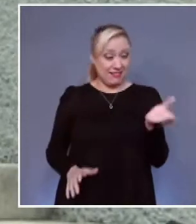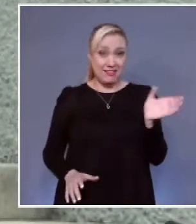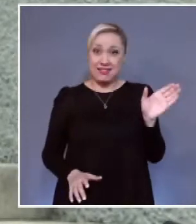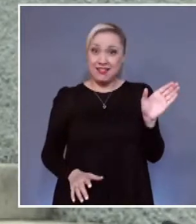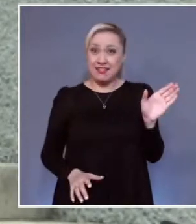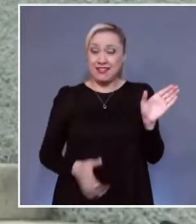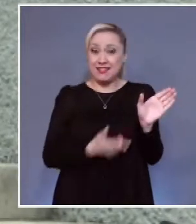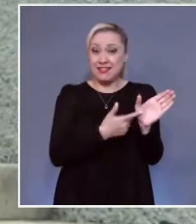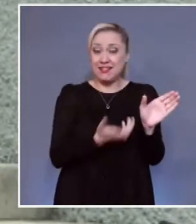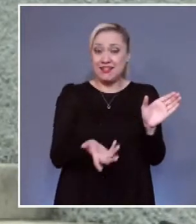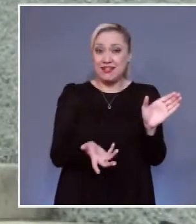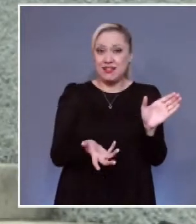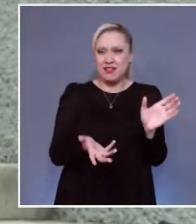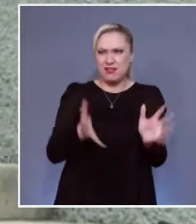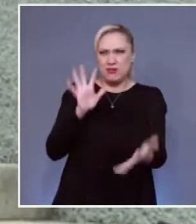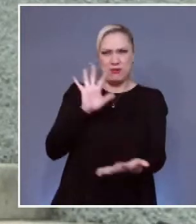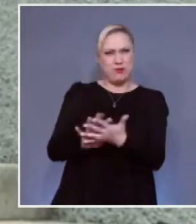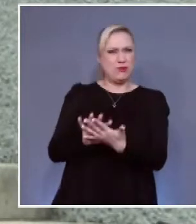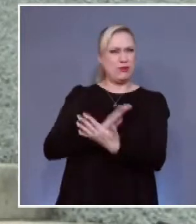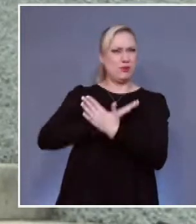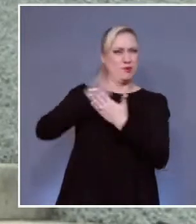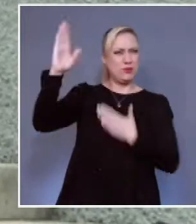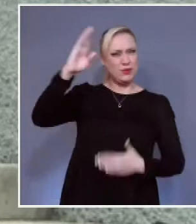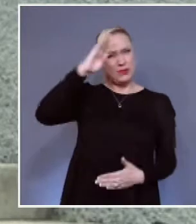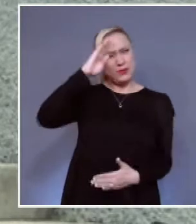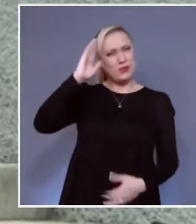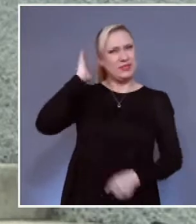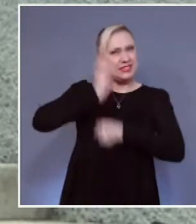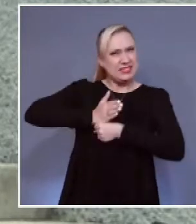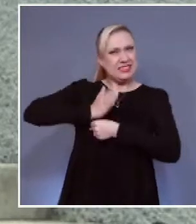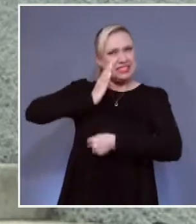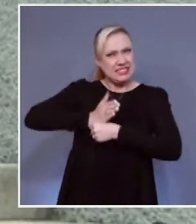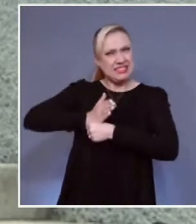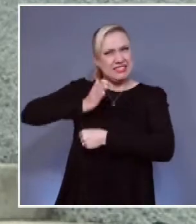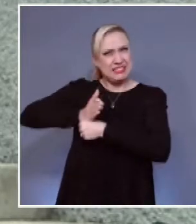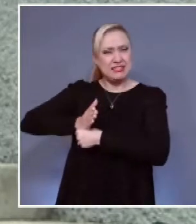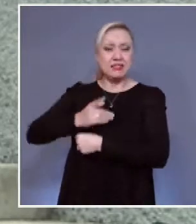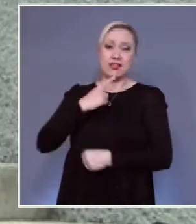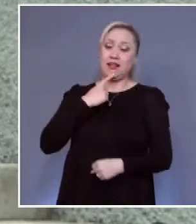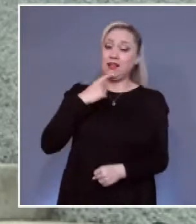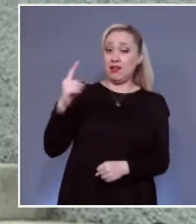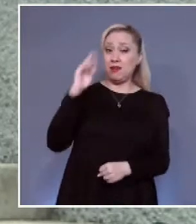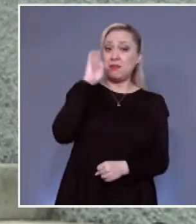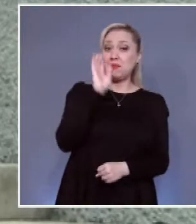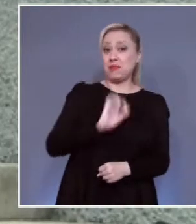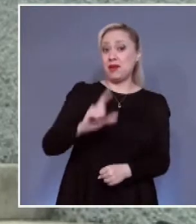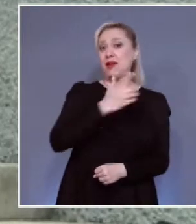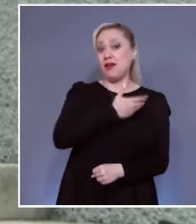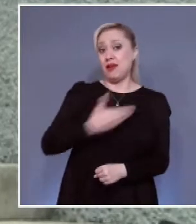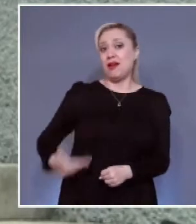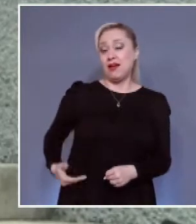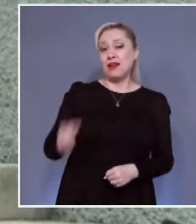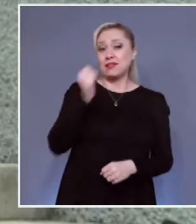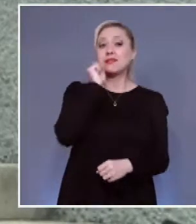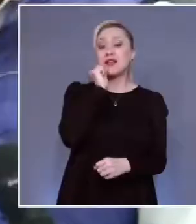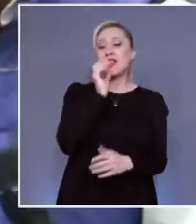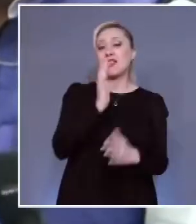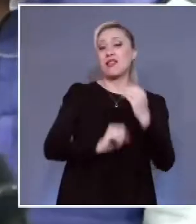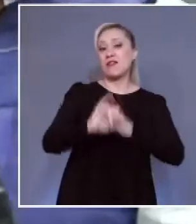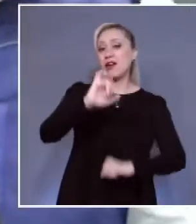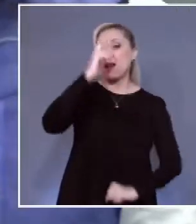sistema que castiga, como dice el ministro Saldívar, a las personas más